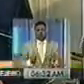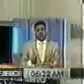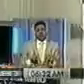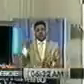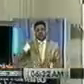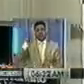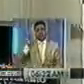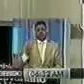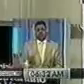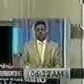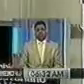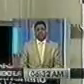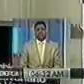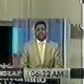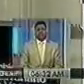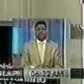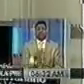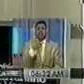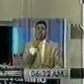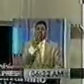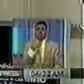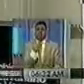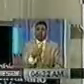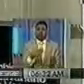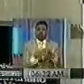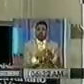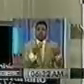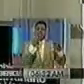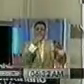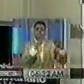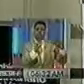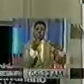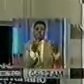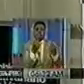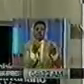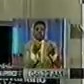país. Ratificaron que el incremento de precios y tarifas en la